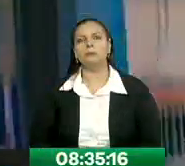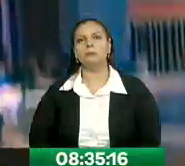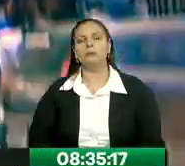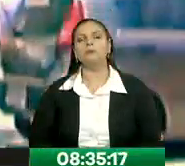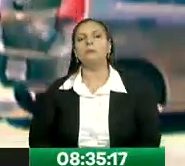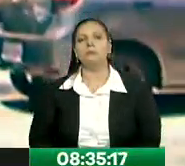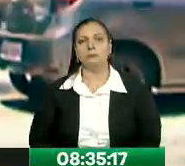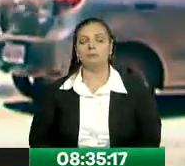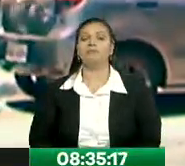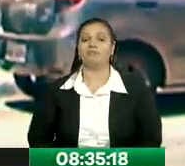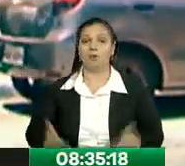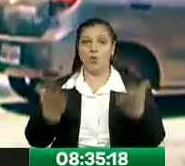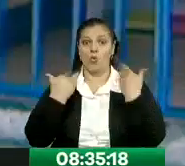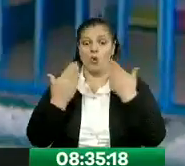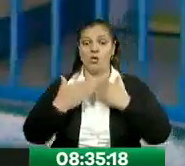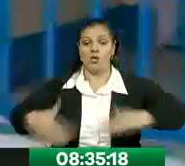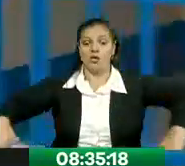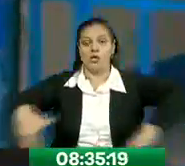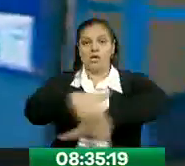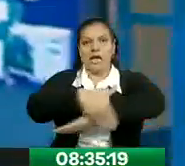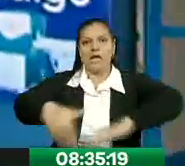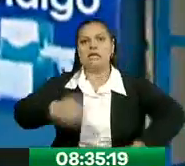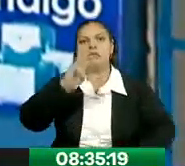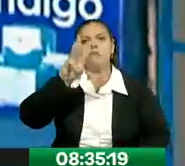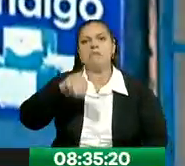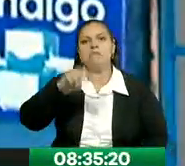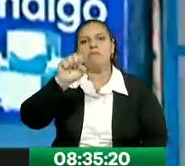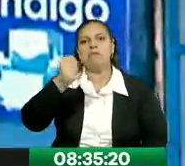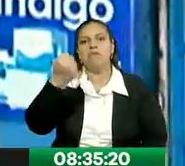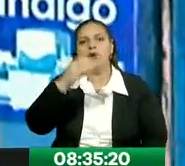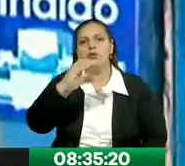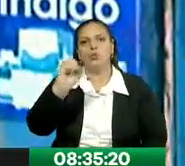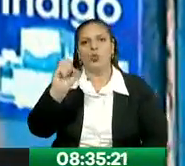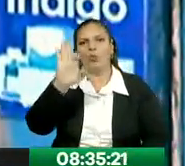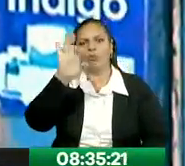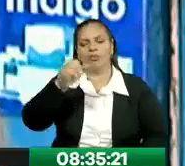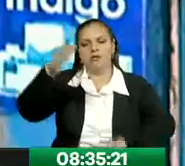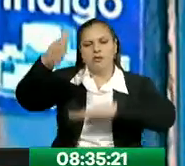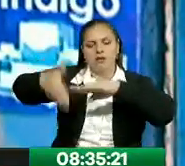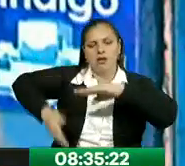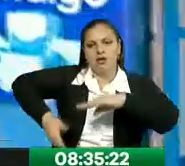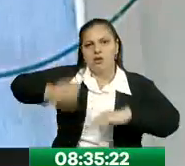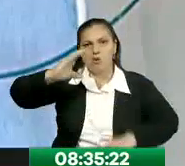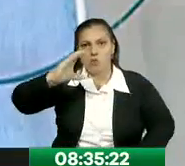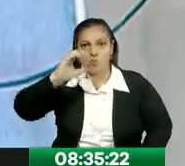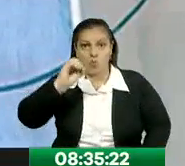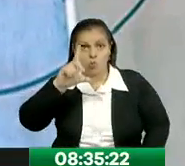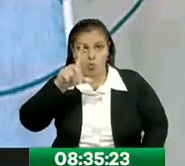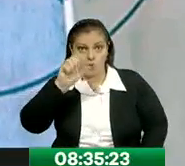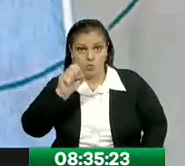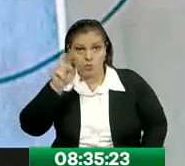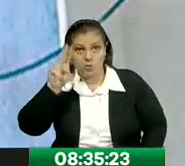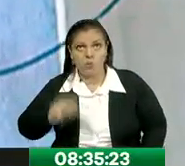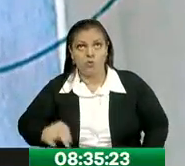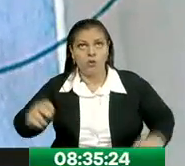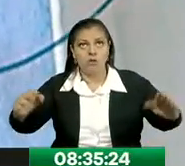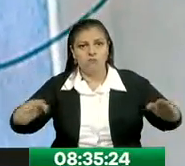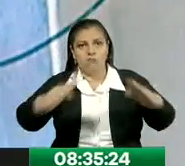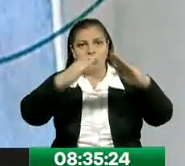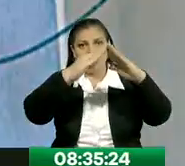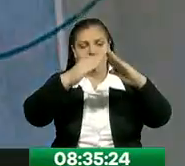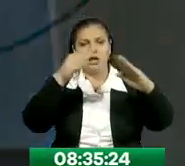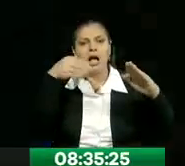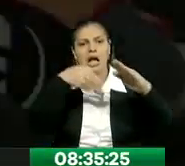Jacinto Eduardo B., de 81 años, fue encontrado por la persona que cada mañana llega hasta su departamento para colaborar con